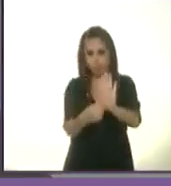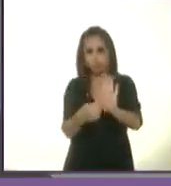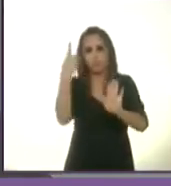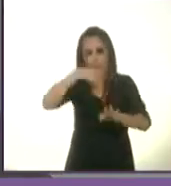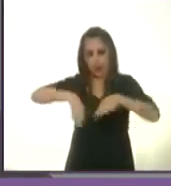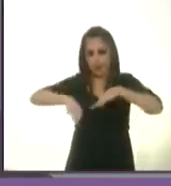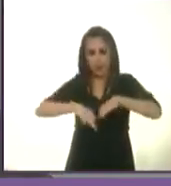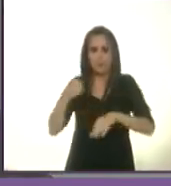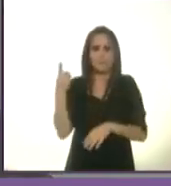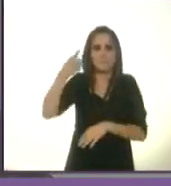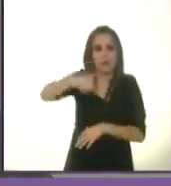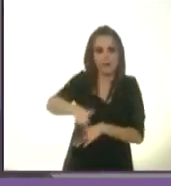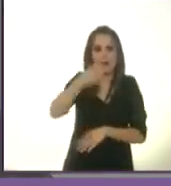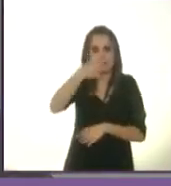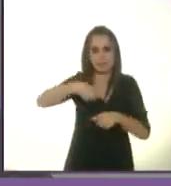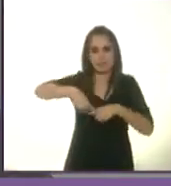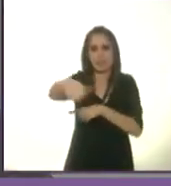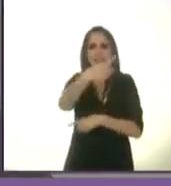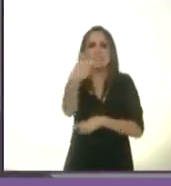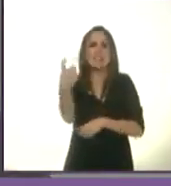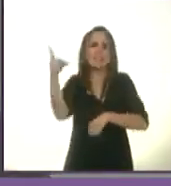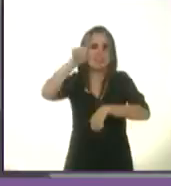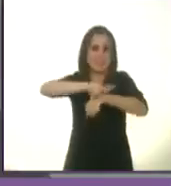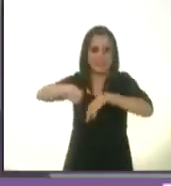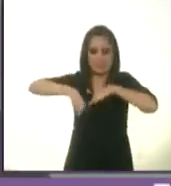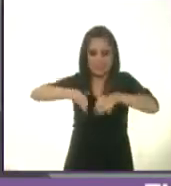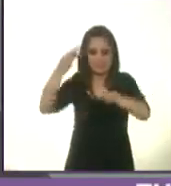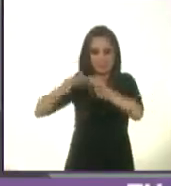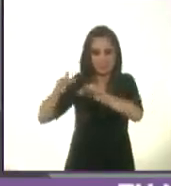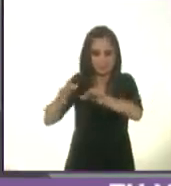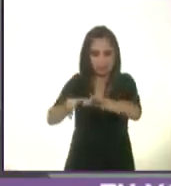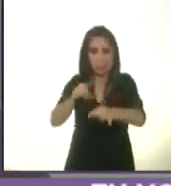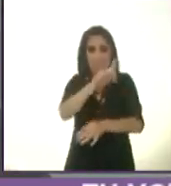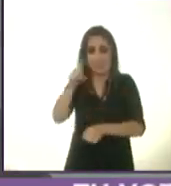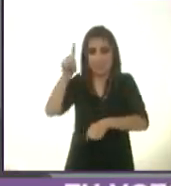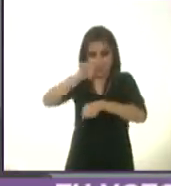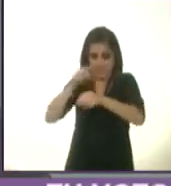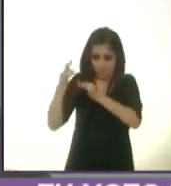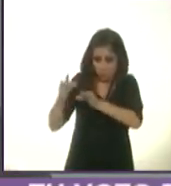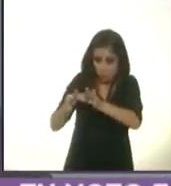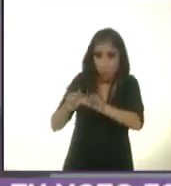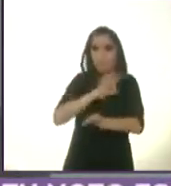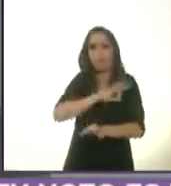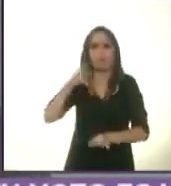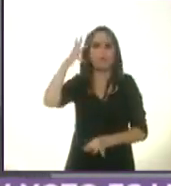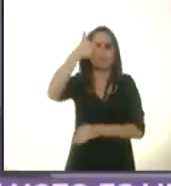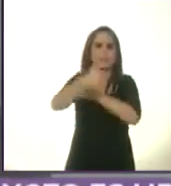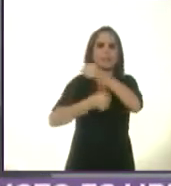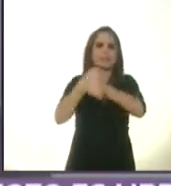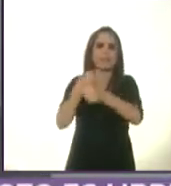en esos primeros 100 días y si son 100 días van a poder ser seis años en base al artículo